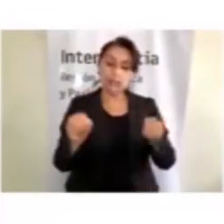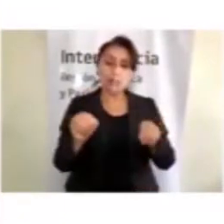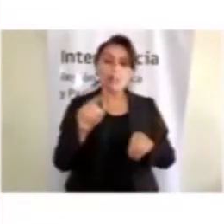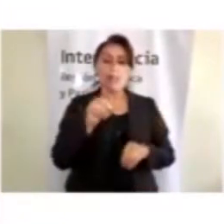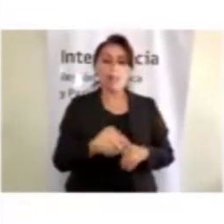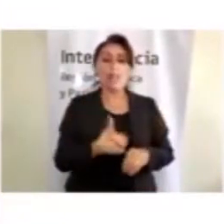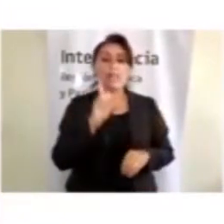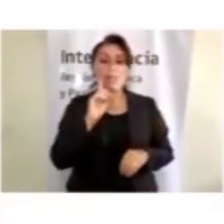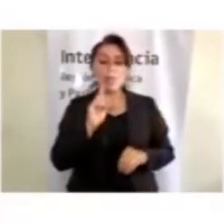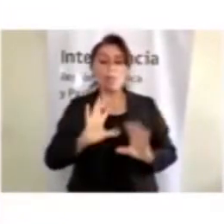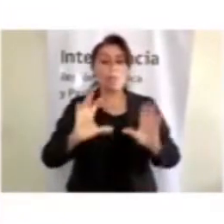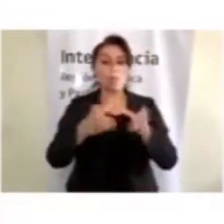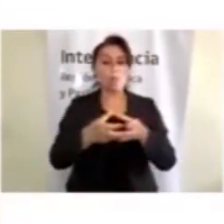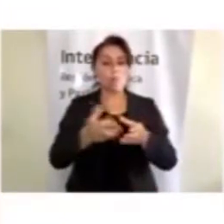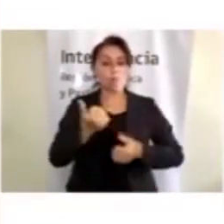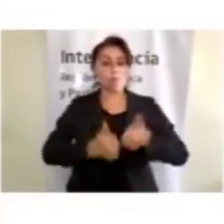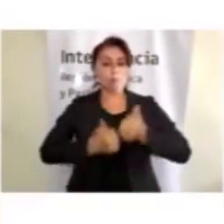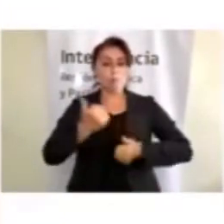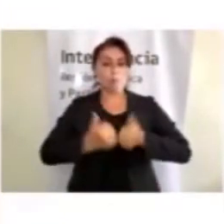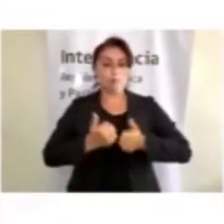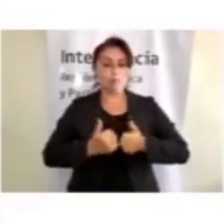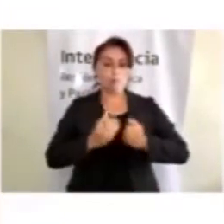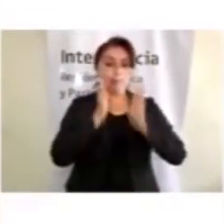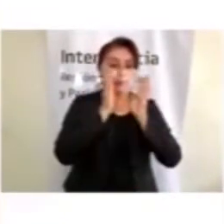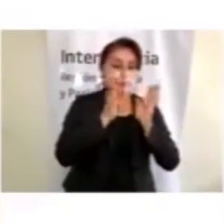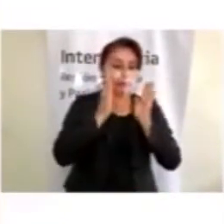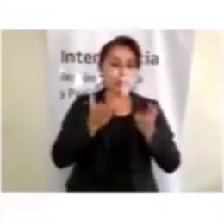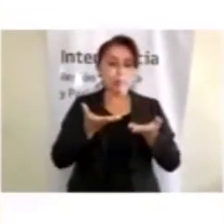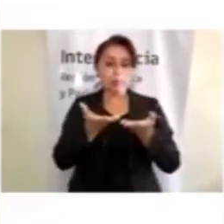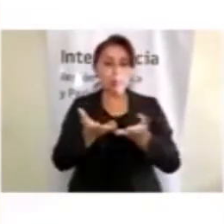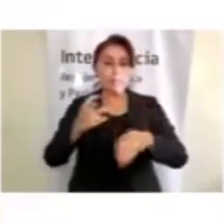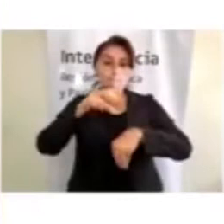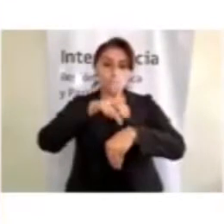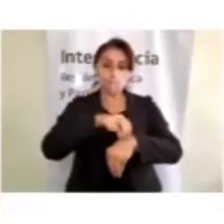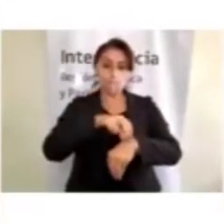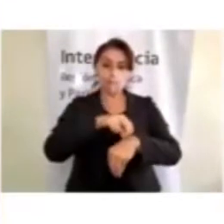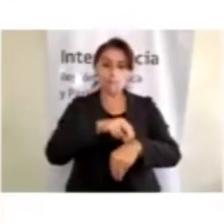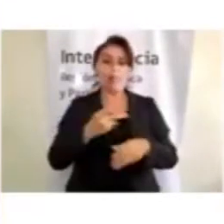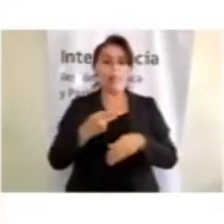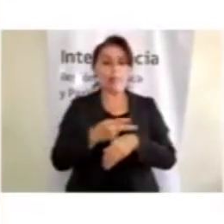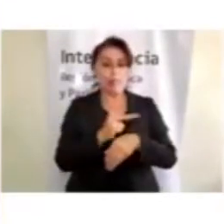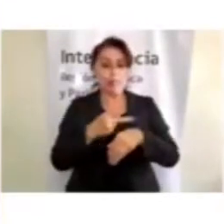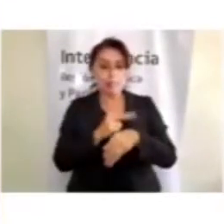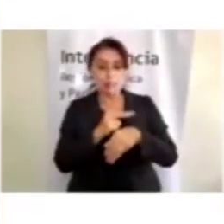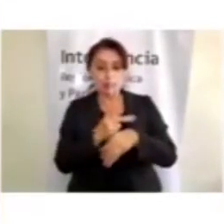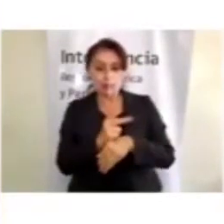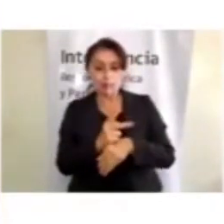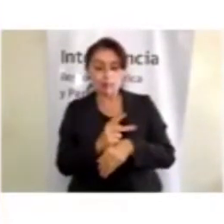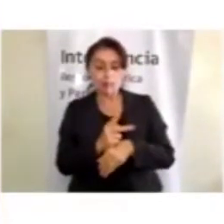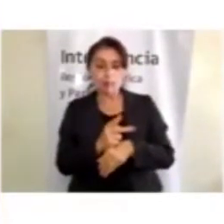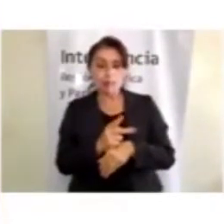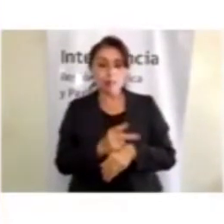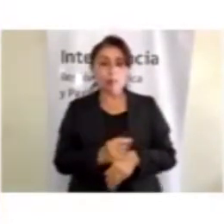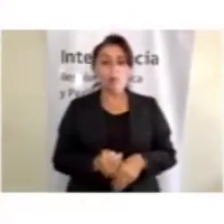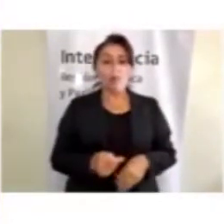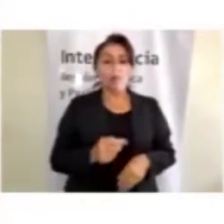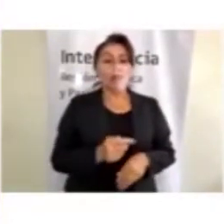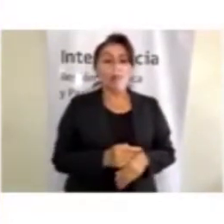tenemos equipos multidisciplinarios para su atención, donde hay médicos, kinesiólogos,